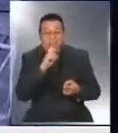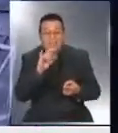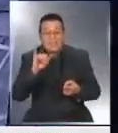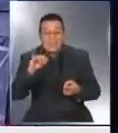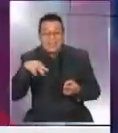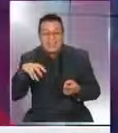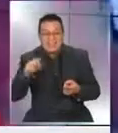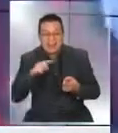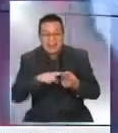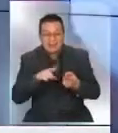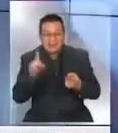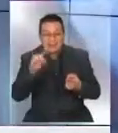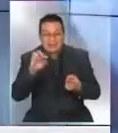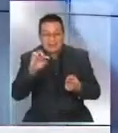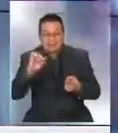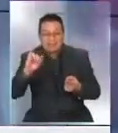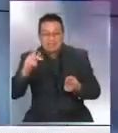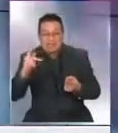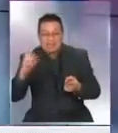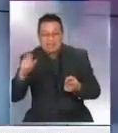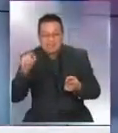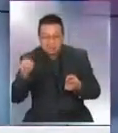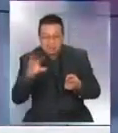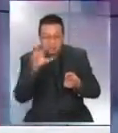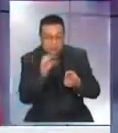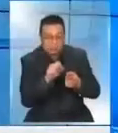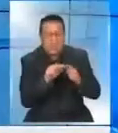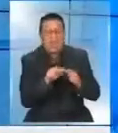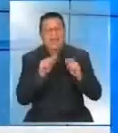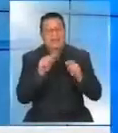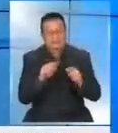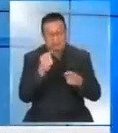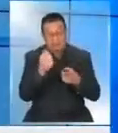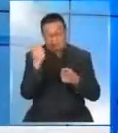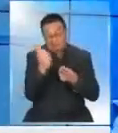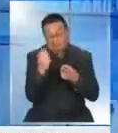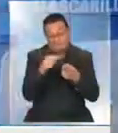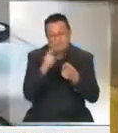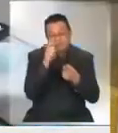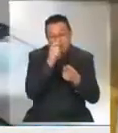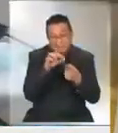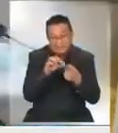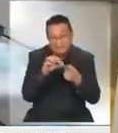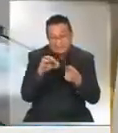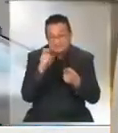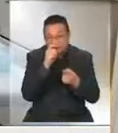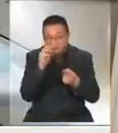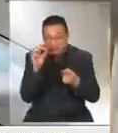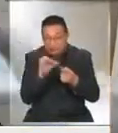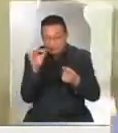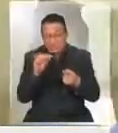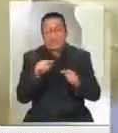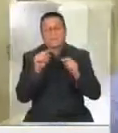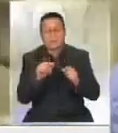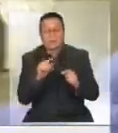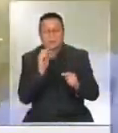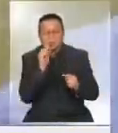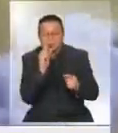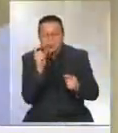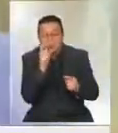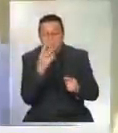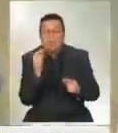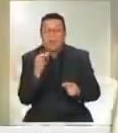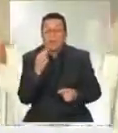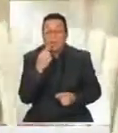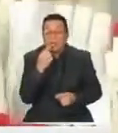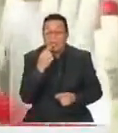la proteína Spike. ¿Por qué le contamos esto? Porque ha llegado, hay un test en nuestro país, un test de antígeno, que solamente utiliza una muestra de